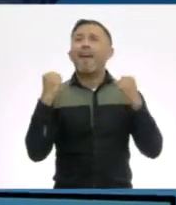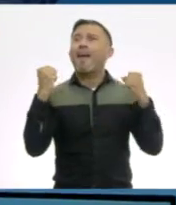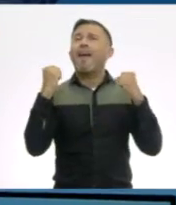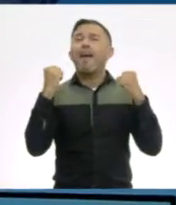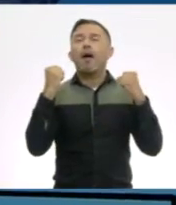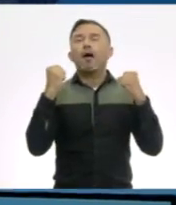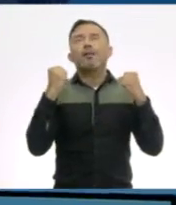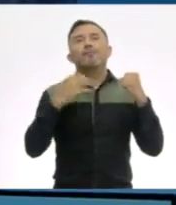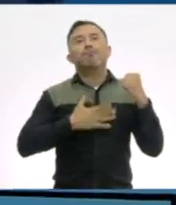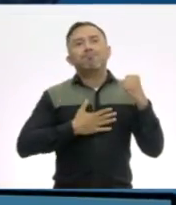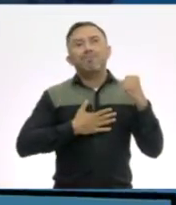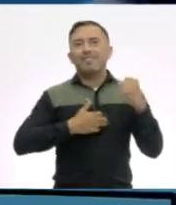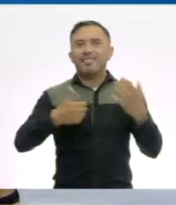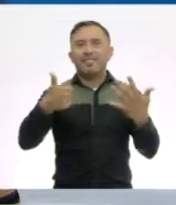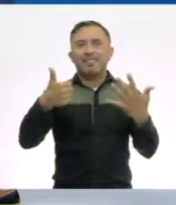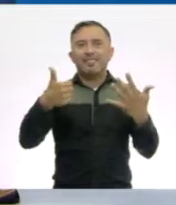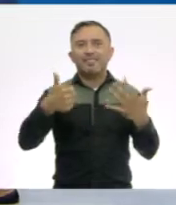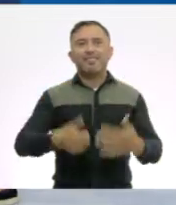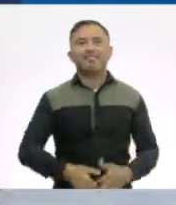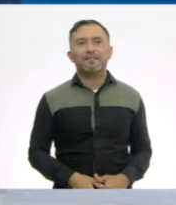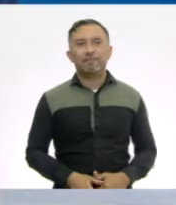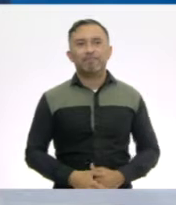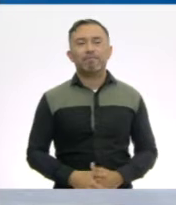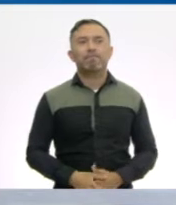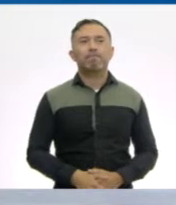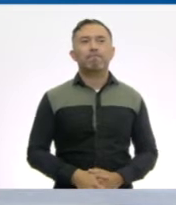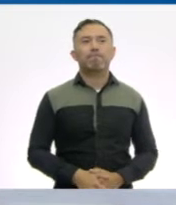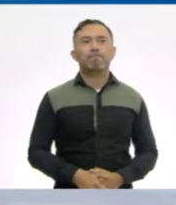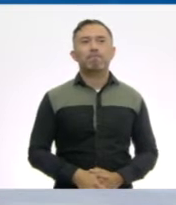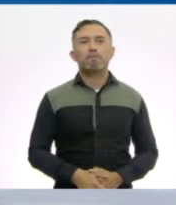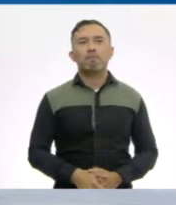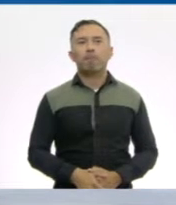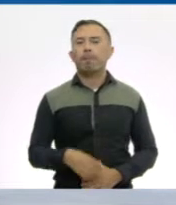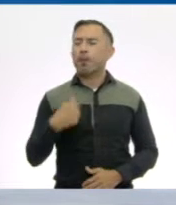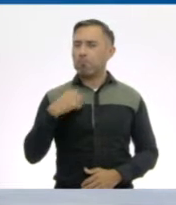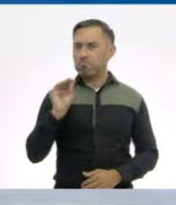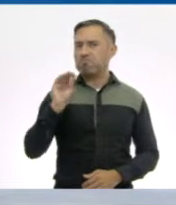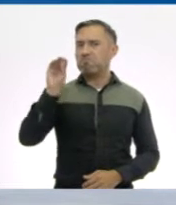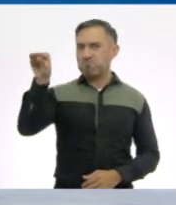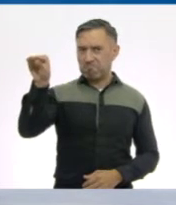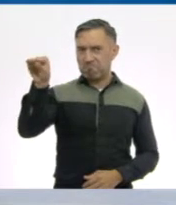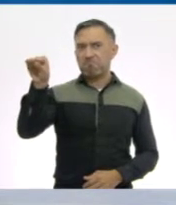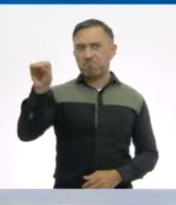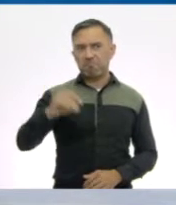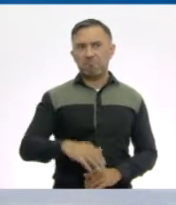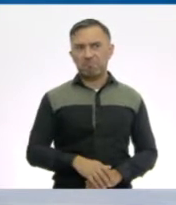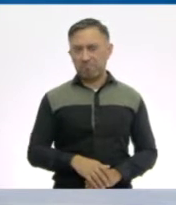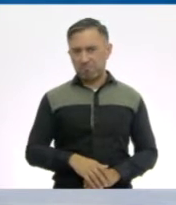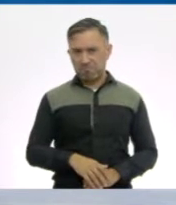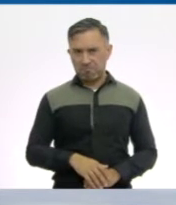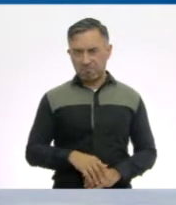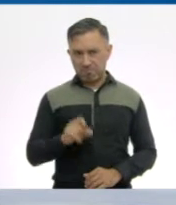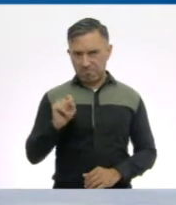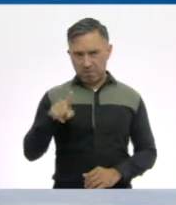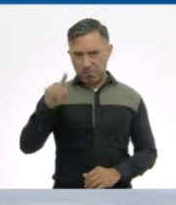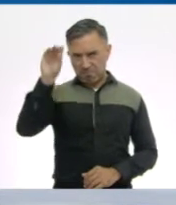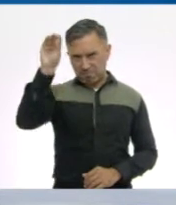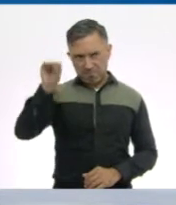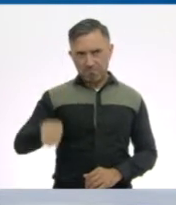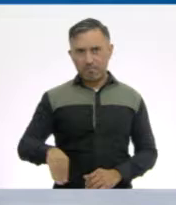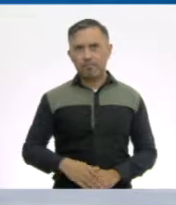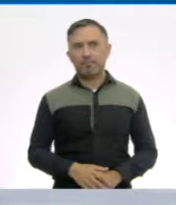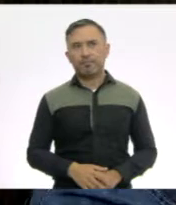Sí, cayó 6. Perfecto. Entonces, lo anoto aquí por no dejar. Pero aquí ya nada más